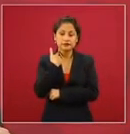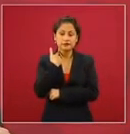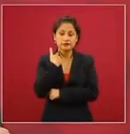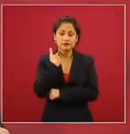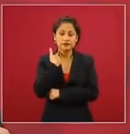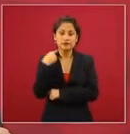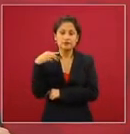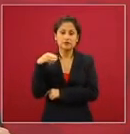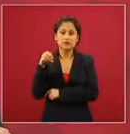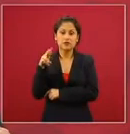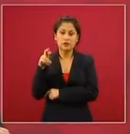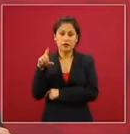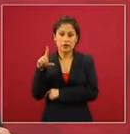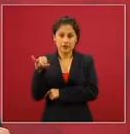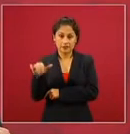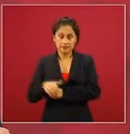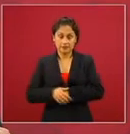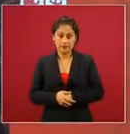Moreira.